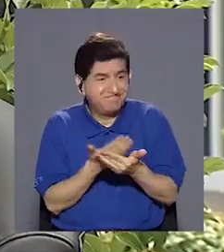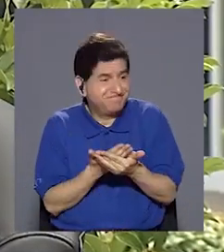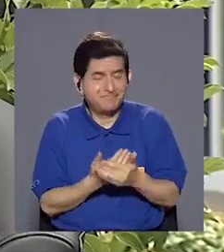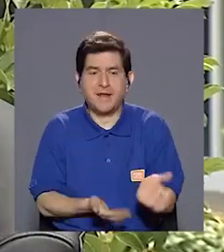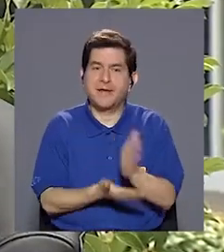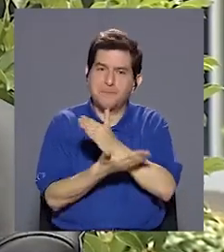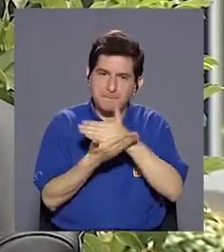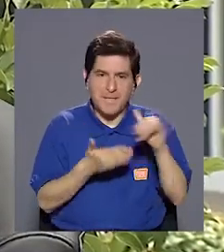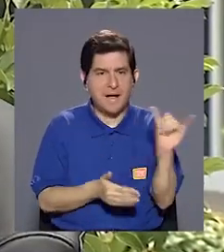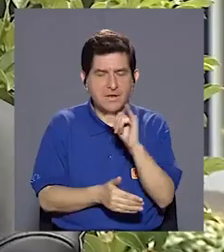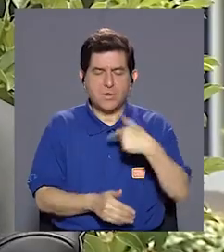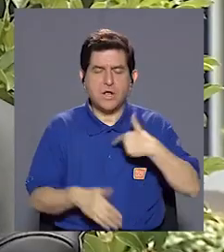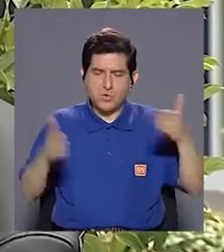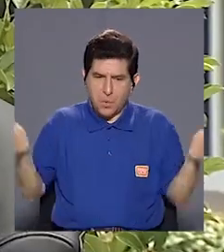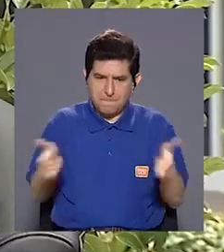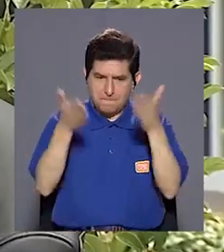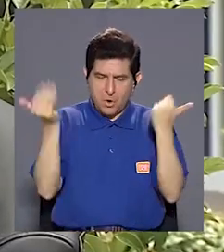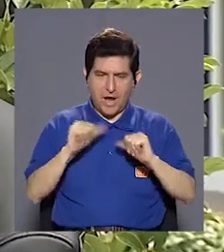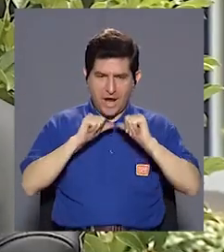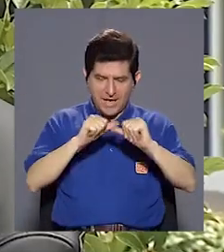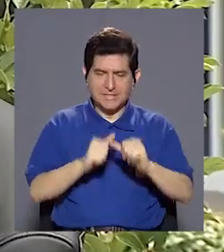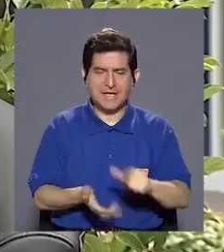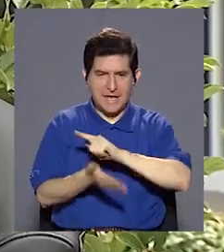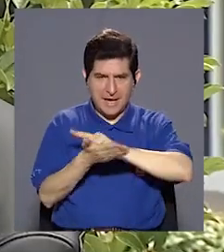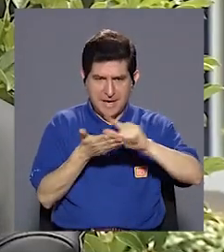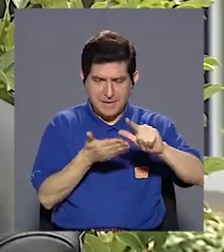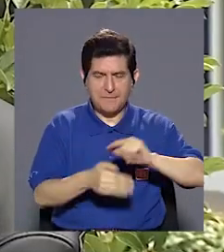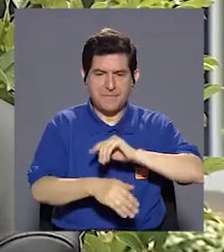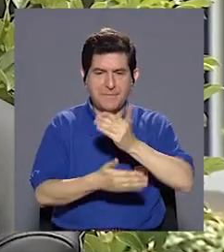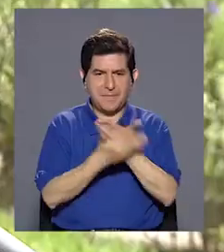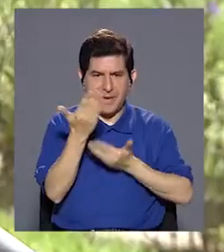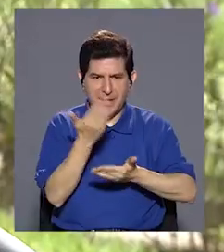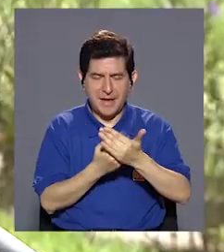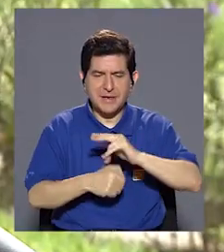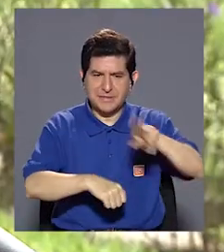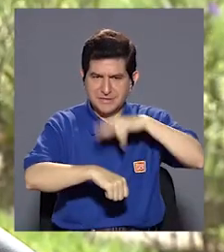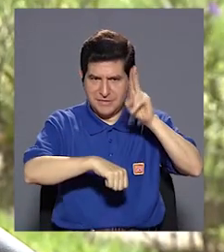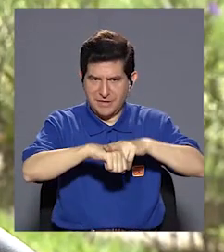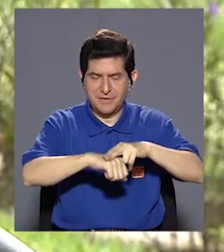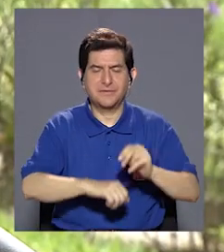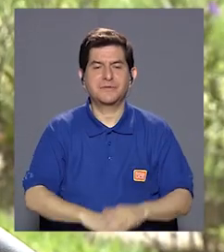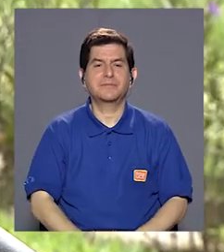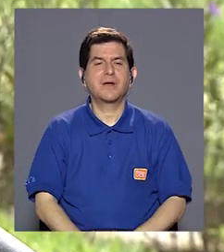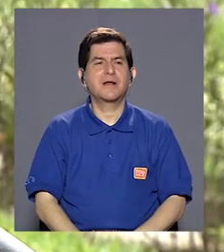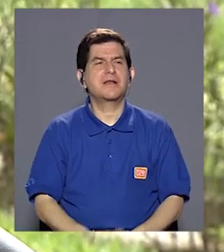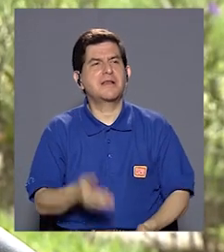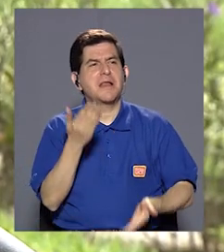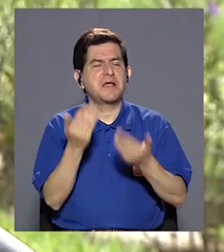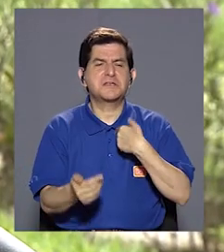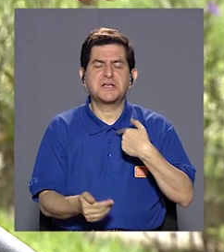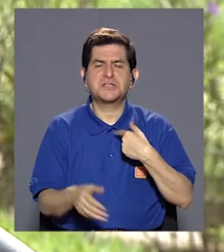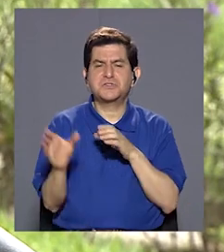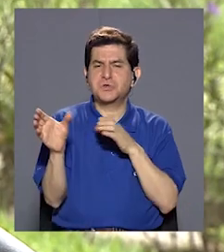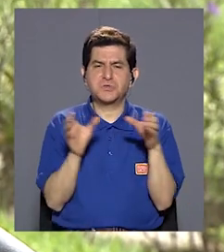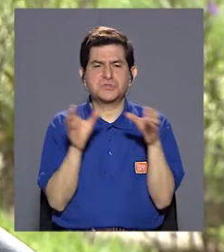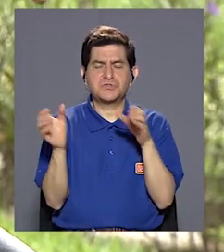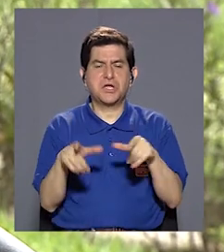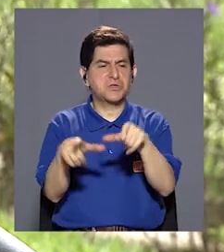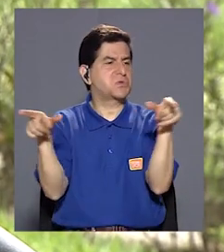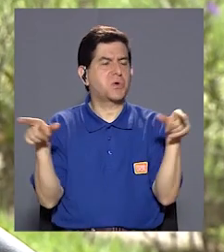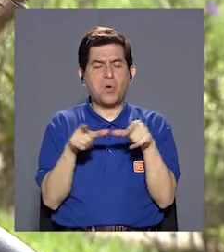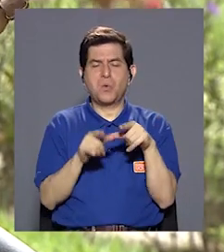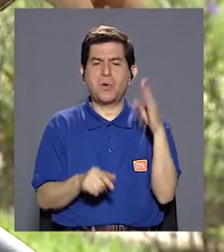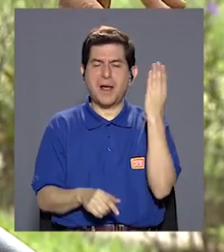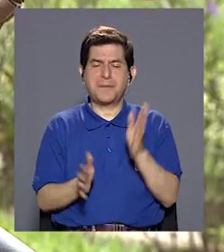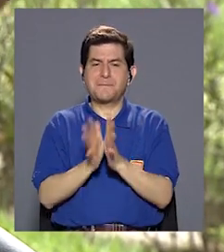es parte de yo motivarme a seguirme lavando las manos frecuentemente. Doctor, digamos que llegué en algún, no sé, centro comercial, en algún